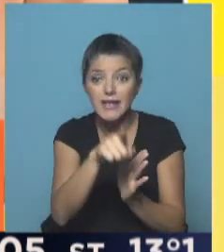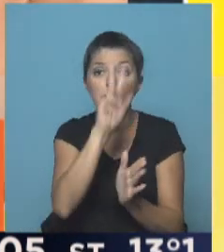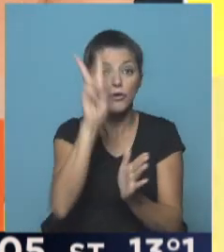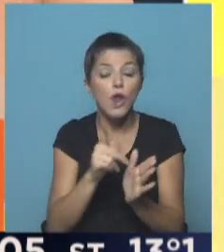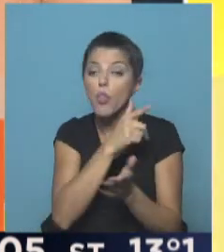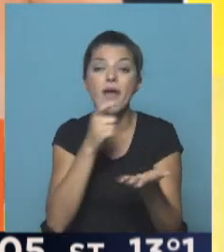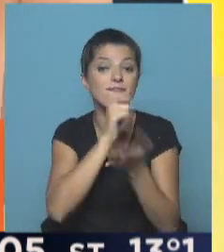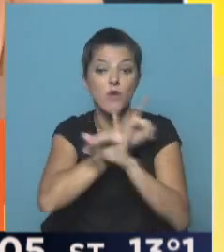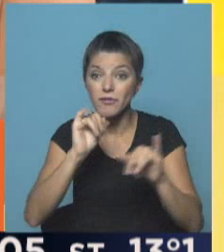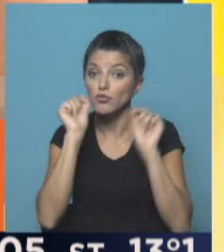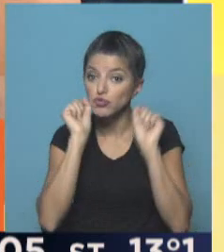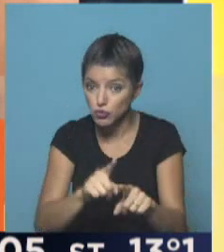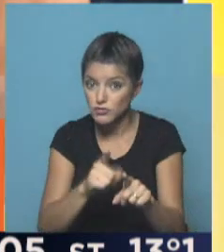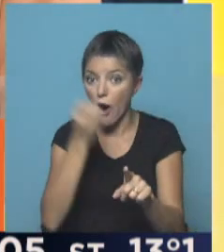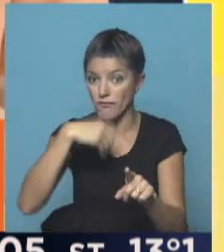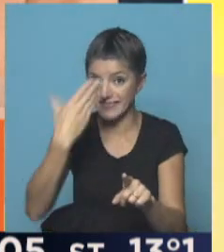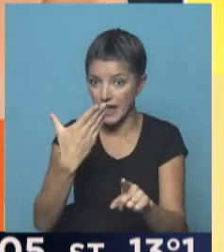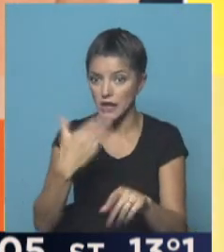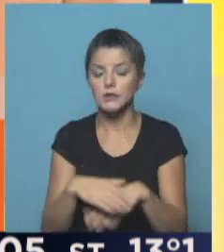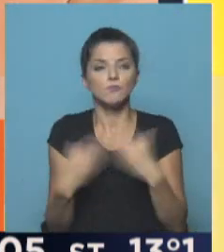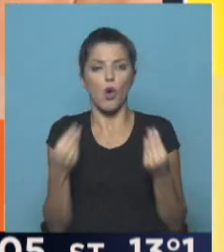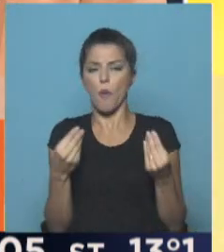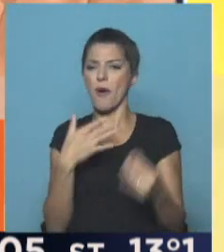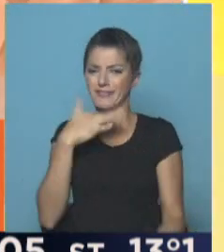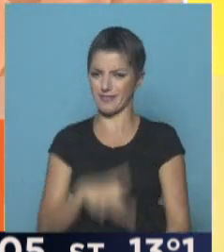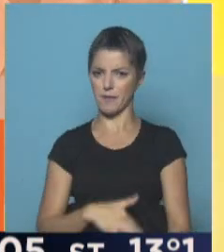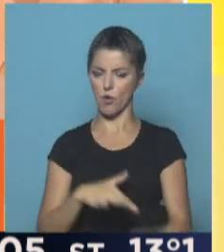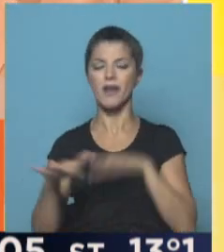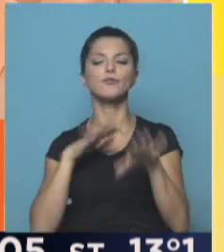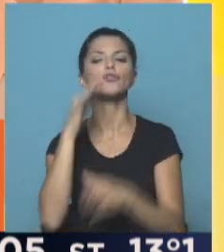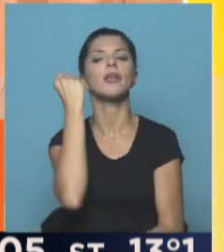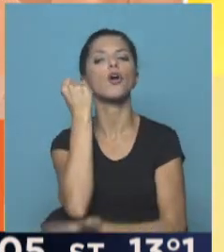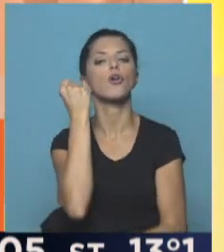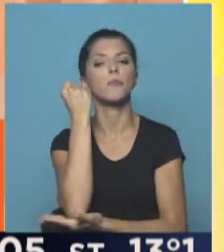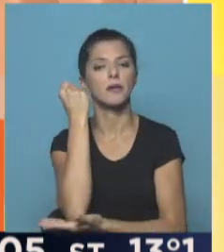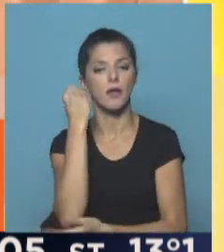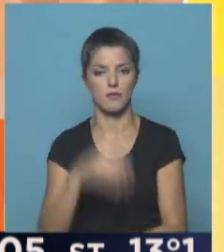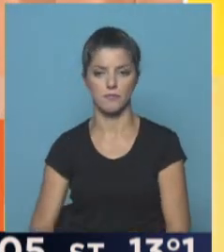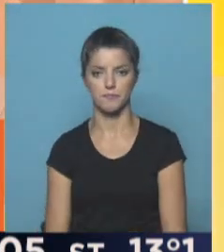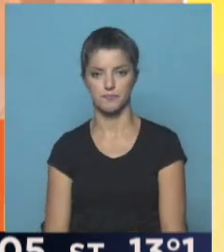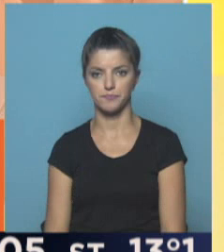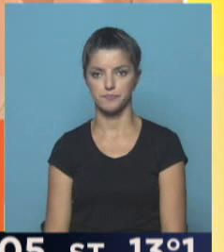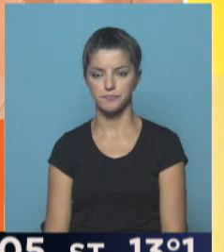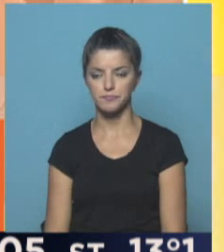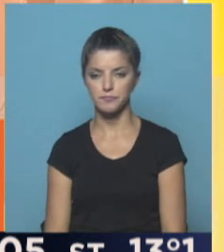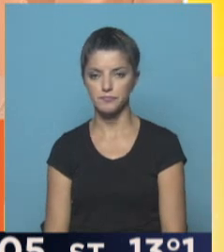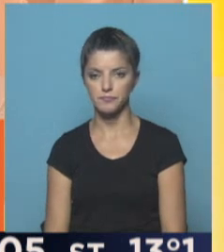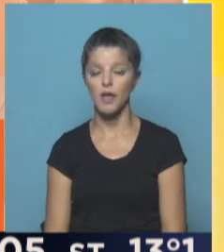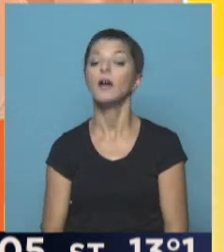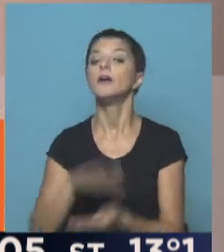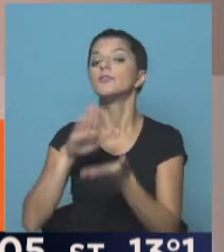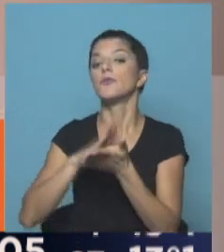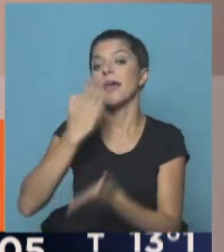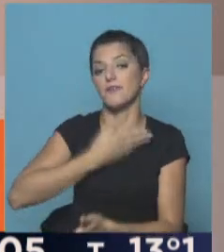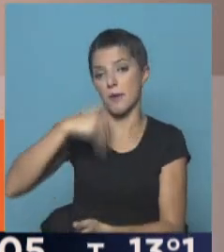locales. ¿Cómo podemos entender qué es lo que pasa en términos económicos y de la moneda en Venezuela? Sí, en el caso del Fondo Monetario, sus intereses